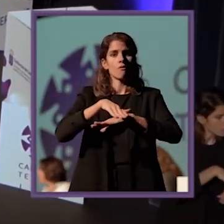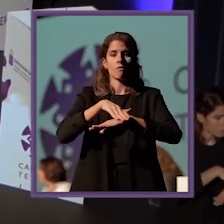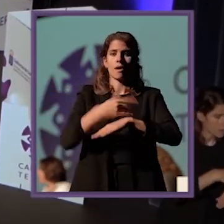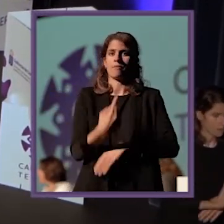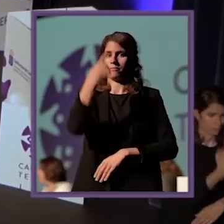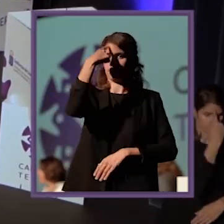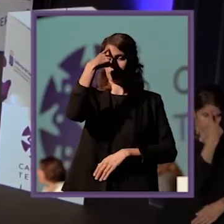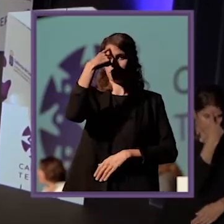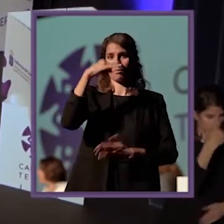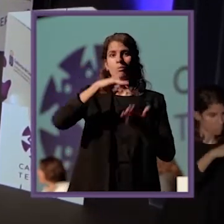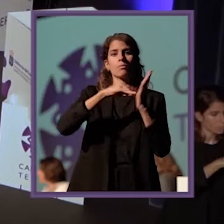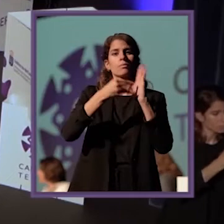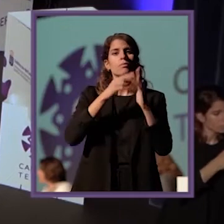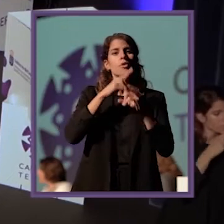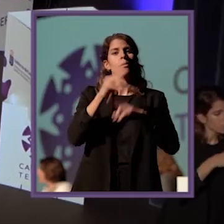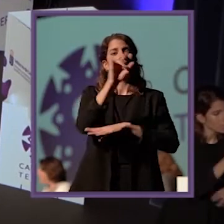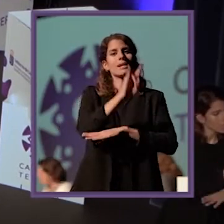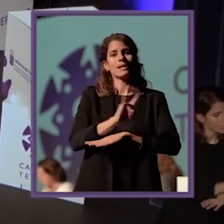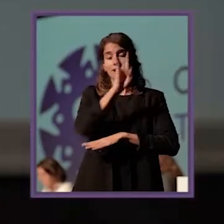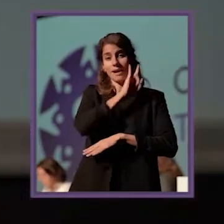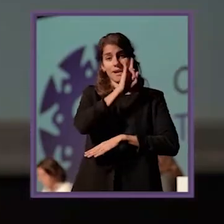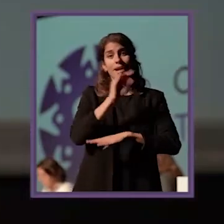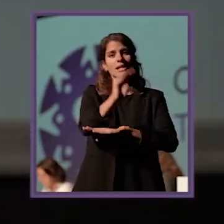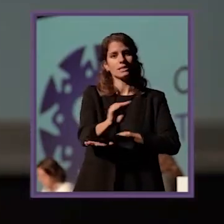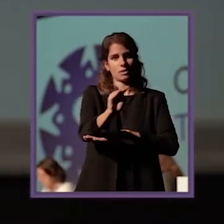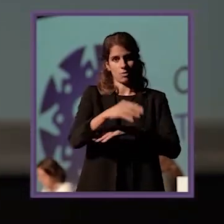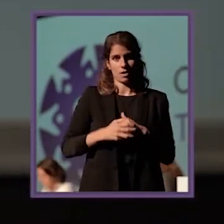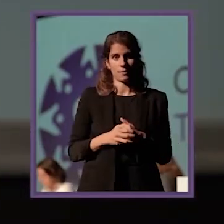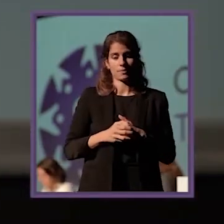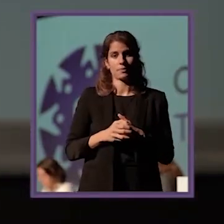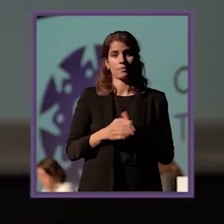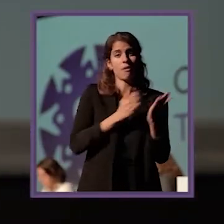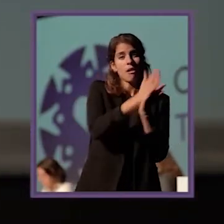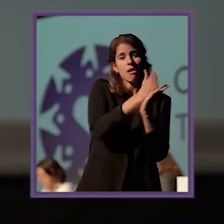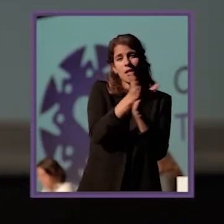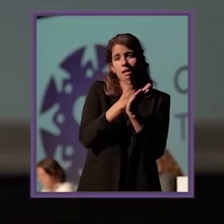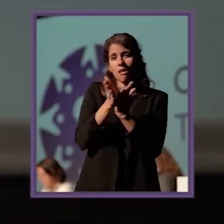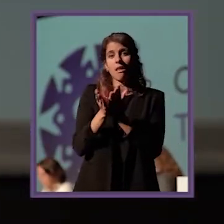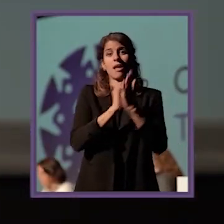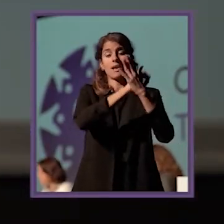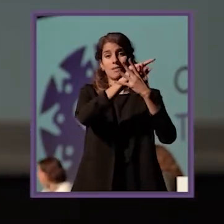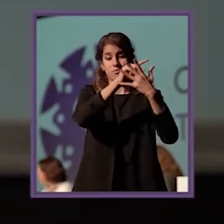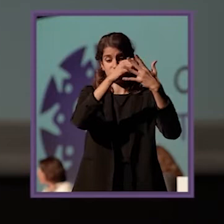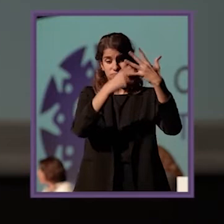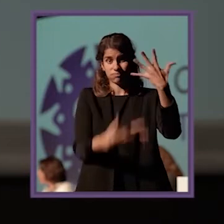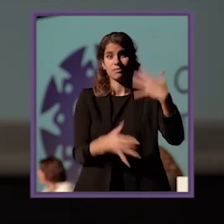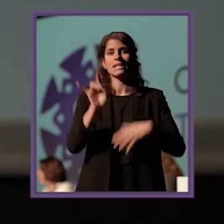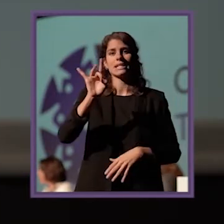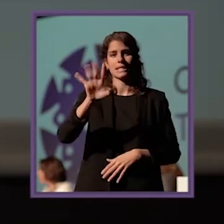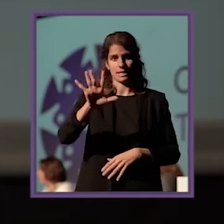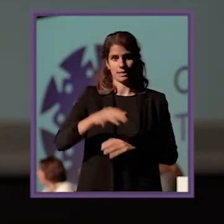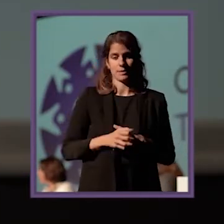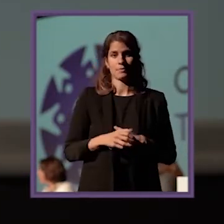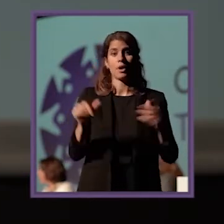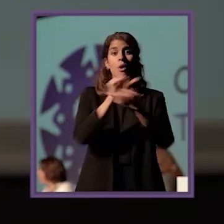15 líneas de trabajo en las cuales nos vamos a centrar en un nuevo modelo de